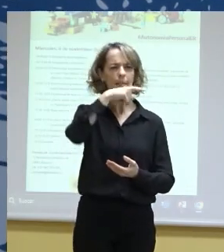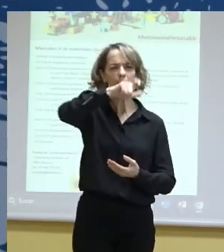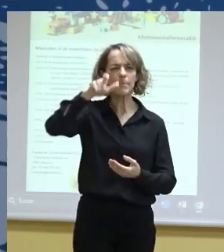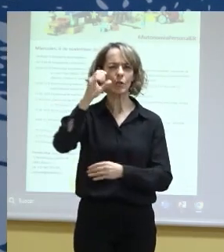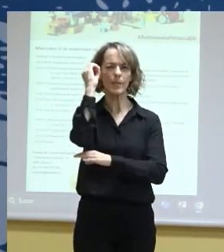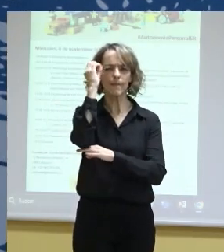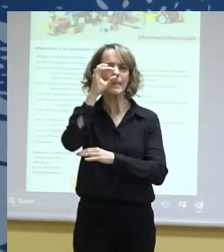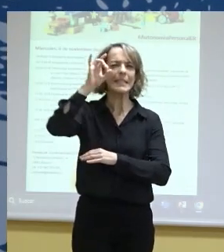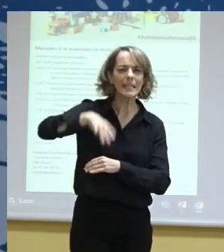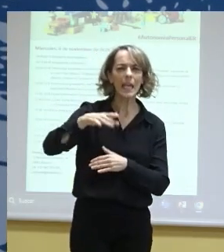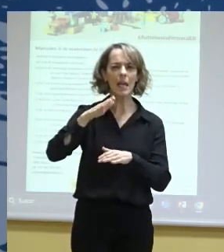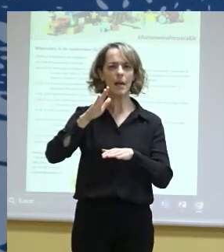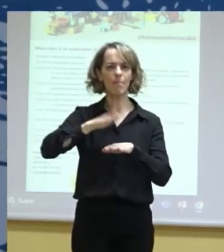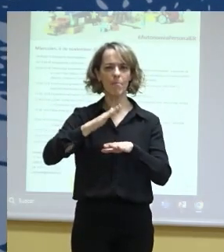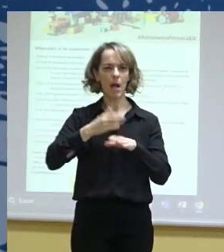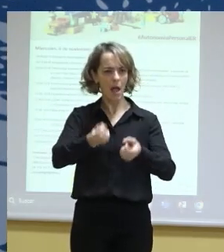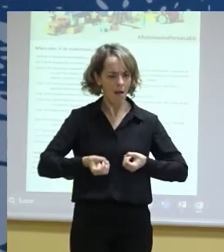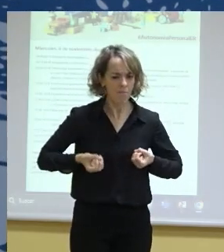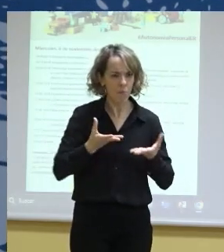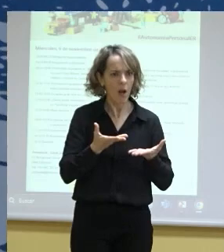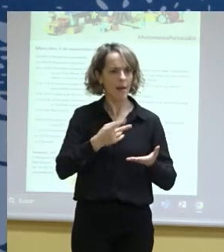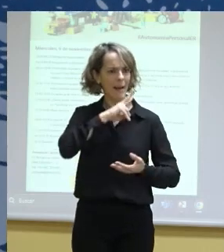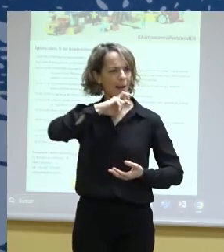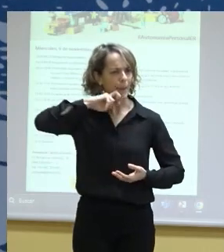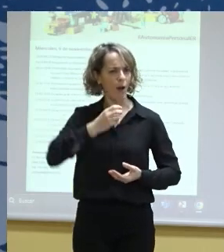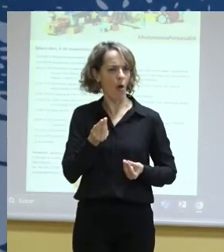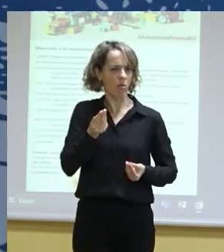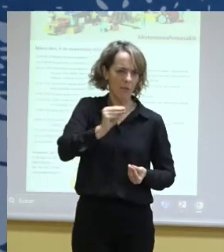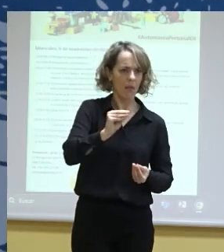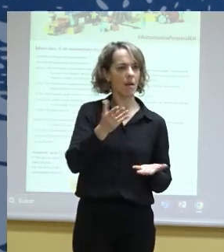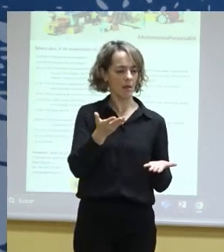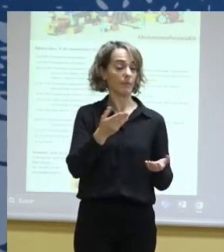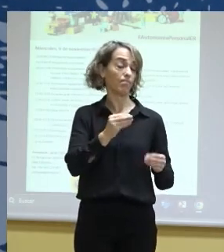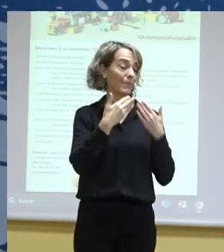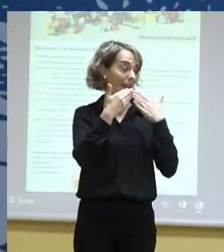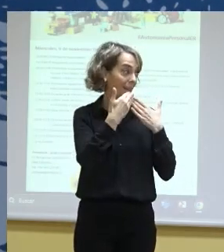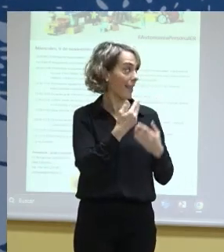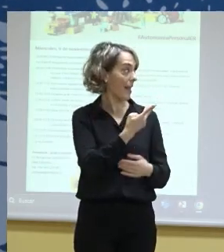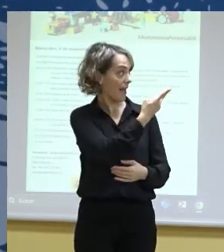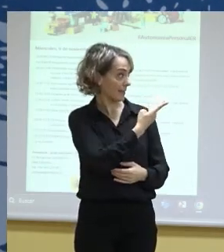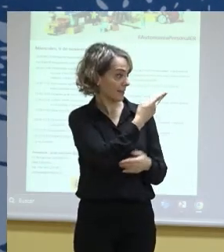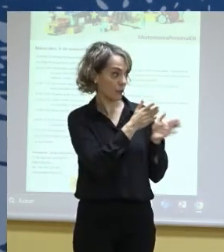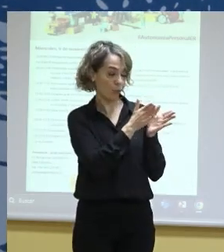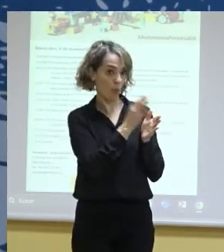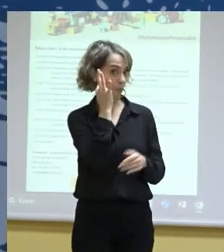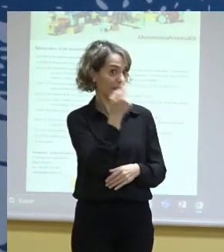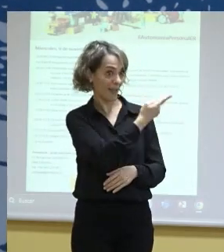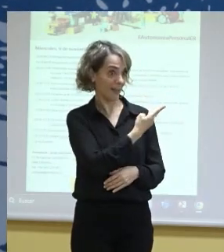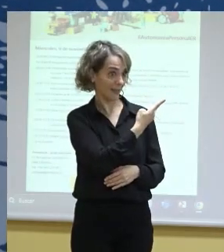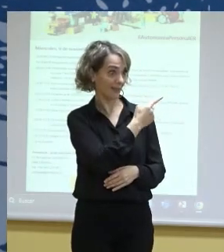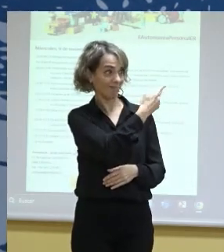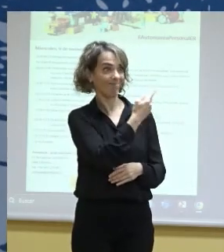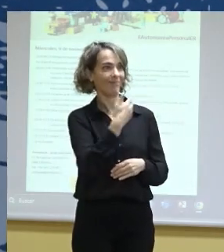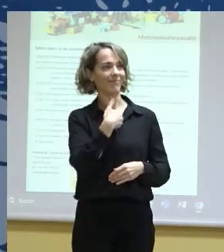aporten y que den valor a las jornadas, ¿no? Entonces, muchísimas gracias a María Jesús, a Sonia, a Silvia, que están representando al resto